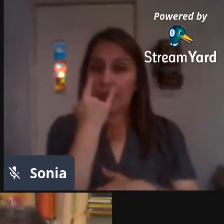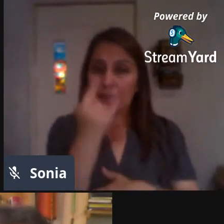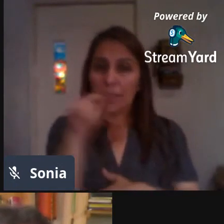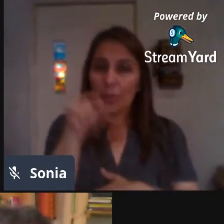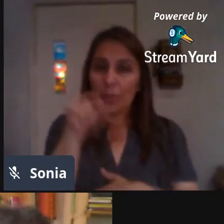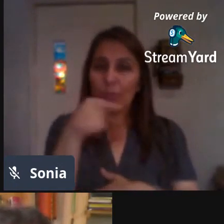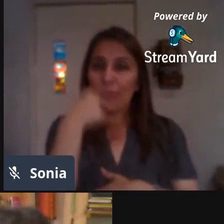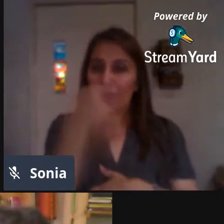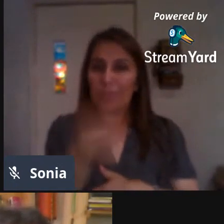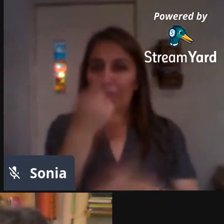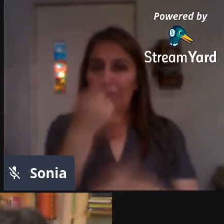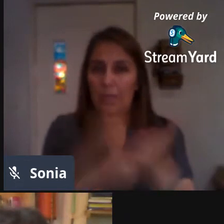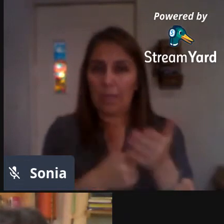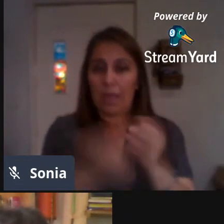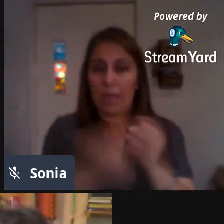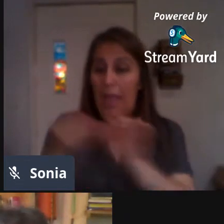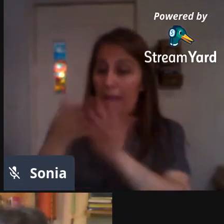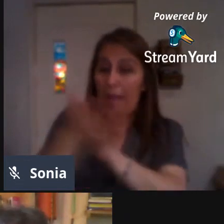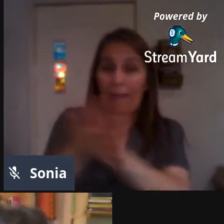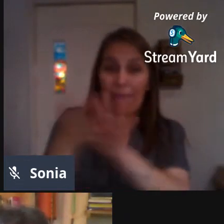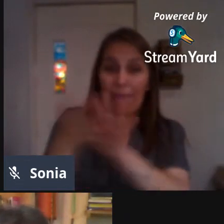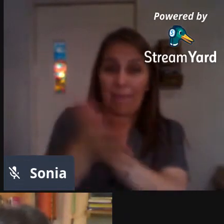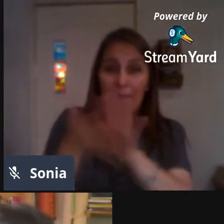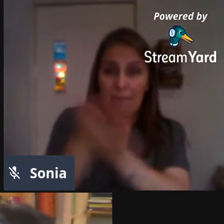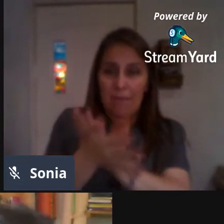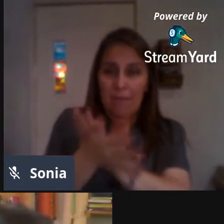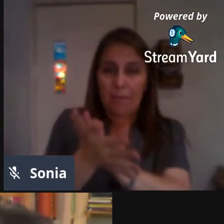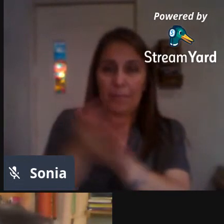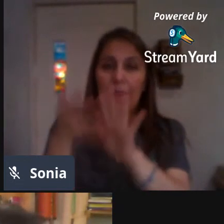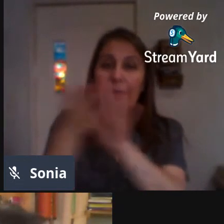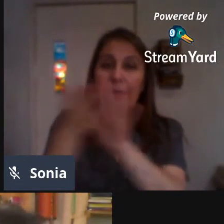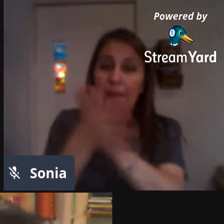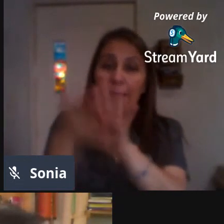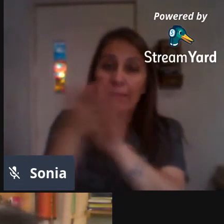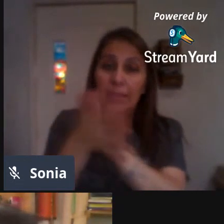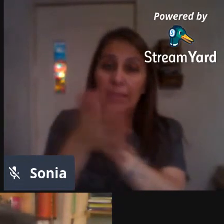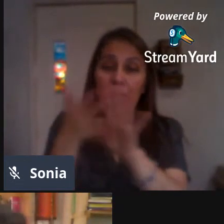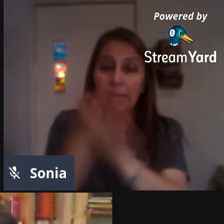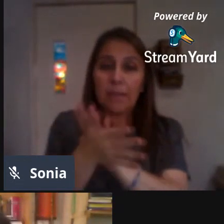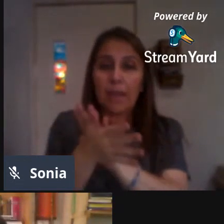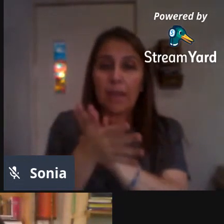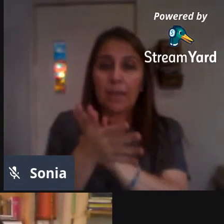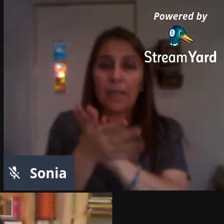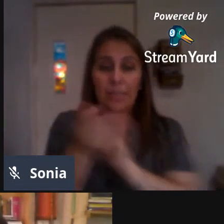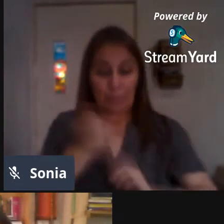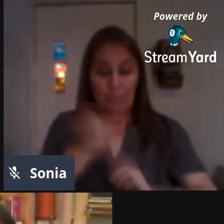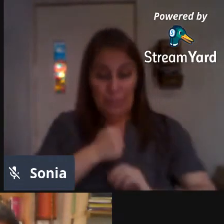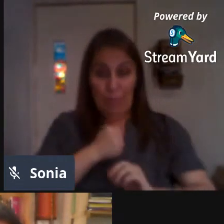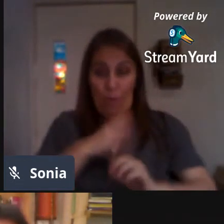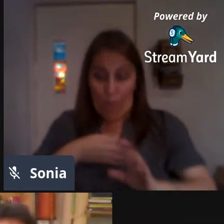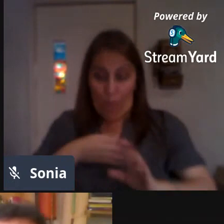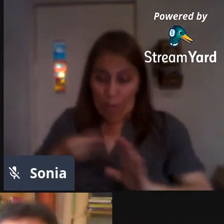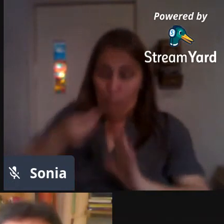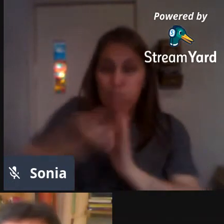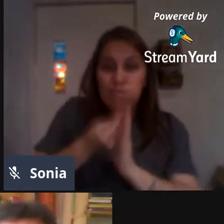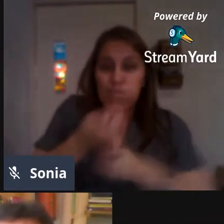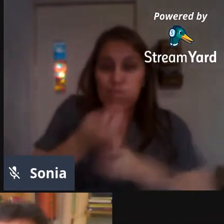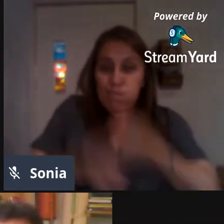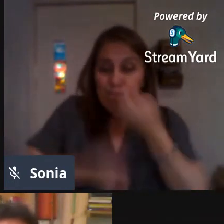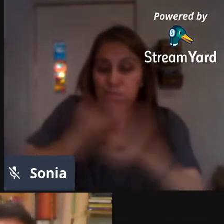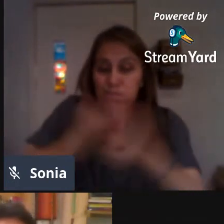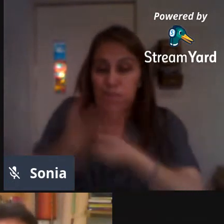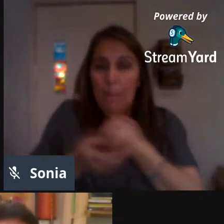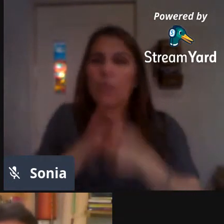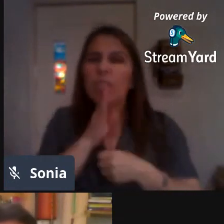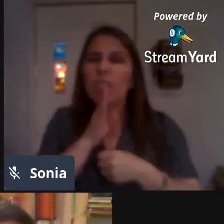narrativa de la que él habla que finalmente pone mucho de sí aunque es una periodista a la que en su libro es la que está narrando pero hay mucho de fernando